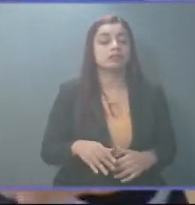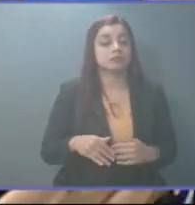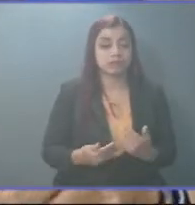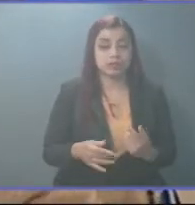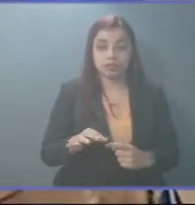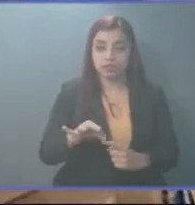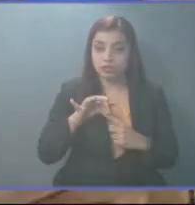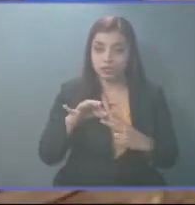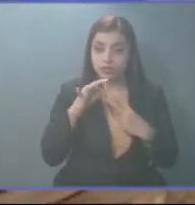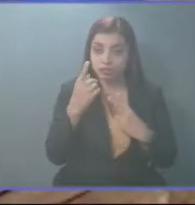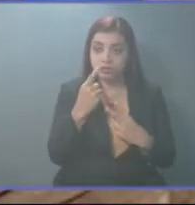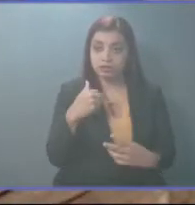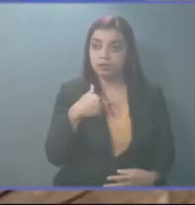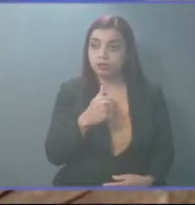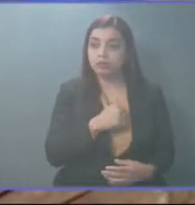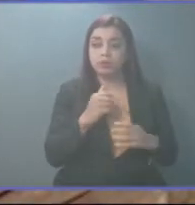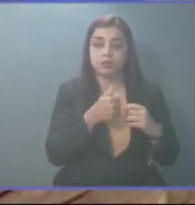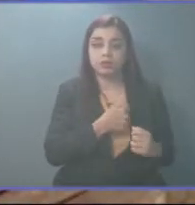de los miembros del